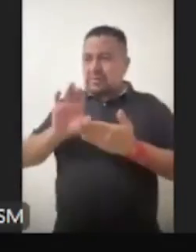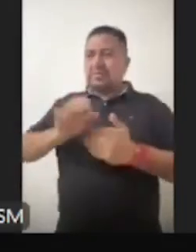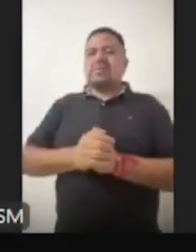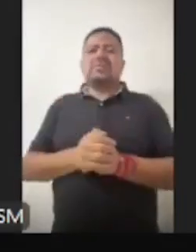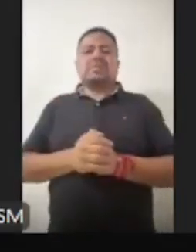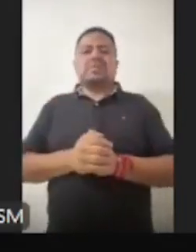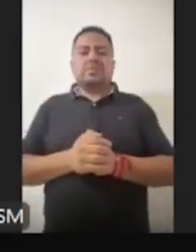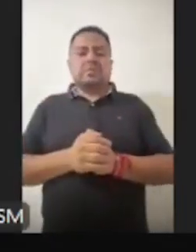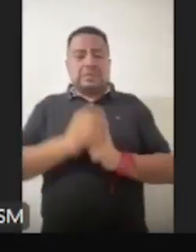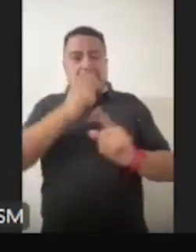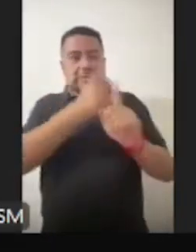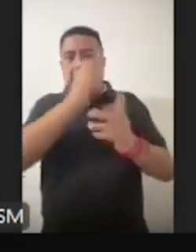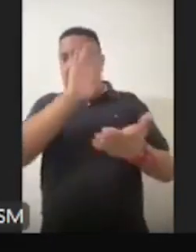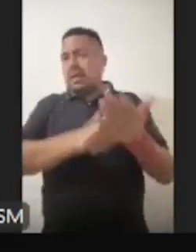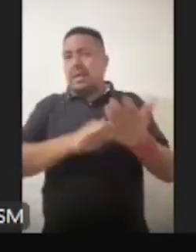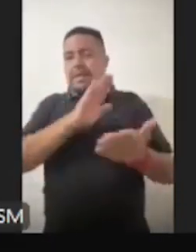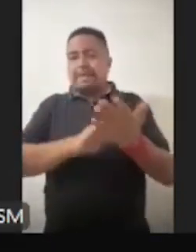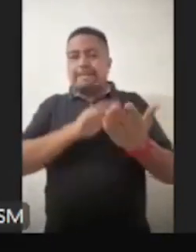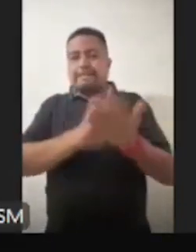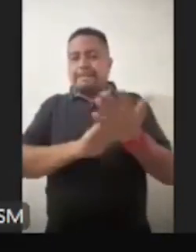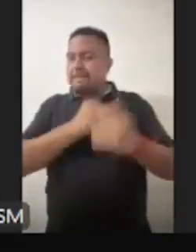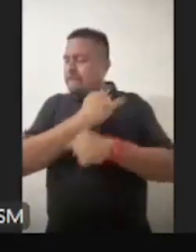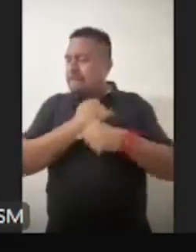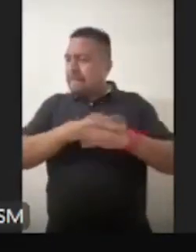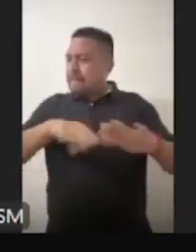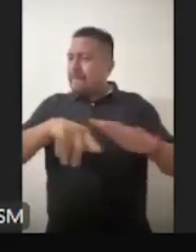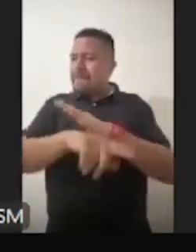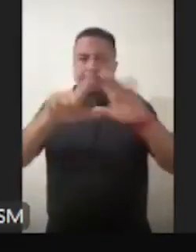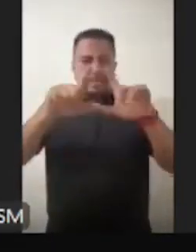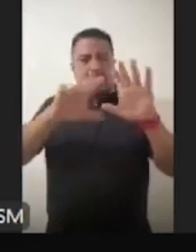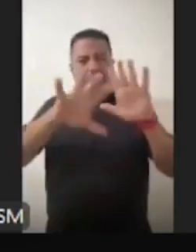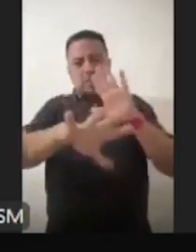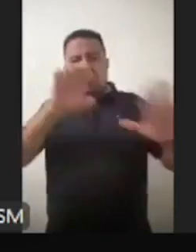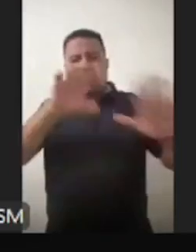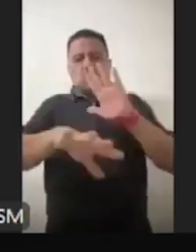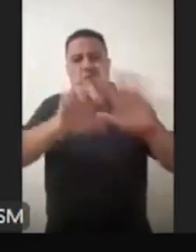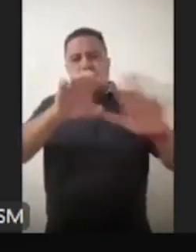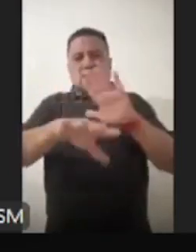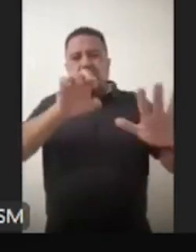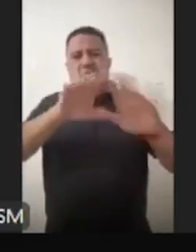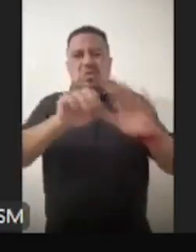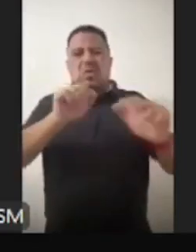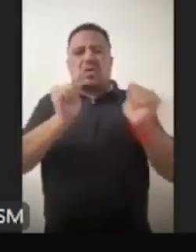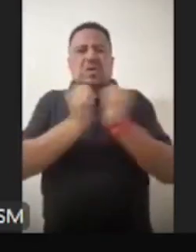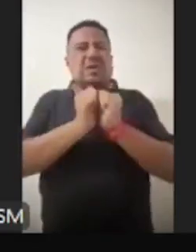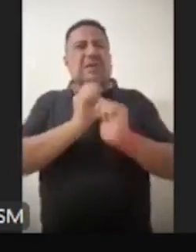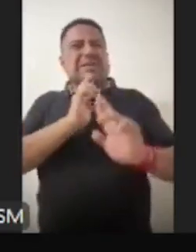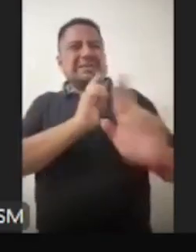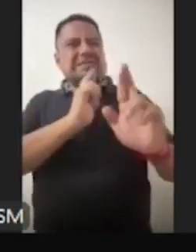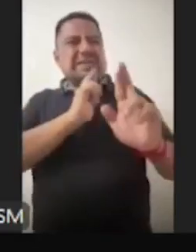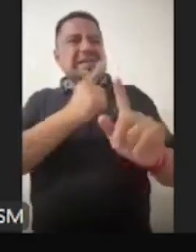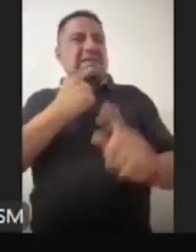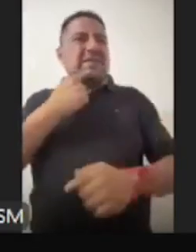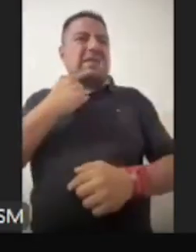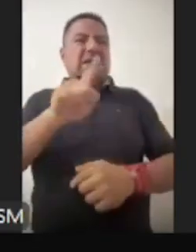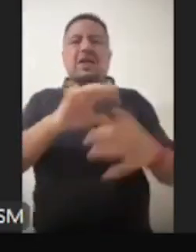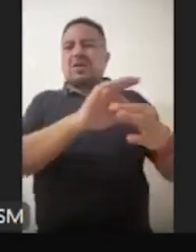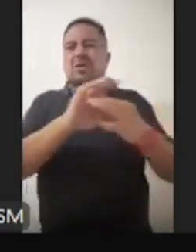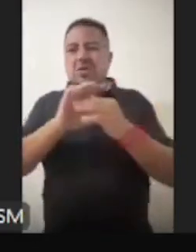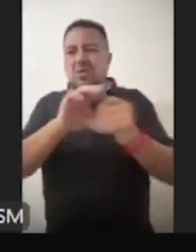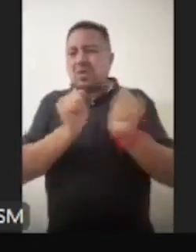Esos documentales, adminiculadas con las fotografías que se insertan como imágenes de las respectivas contestaciones de denuncia, aunado al propio dicho